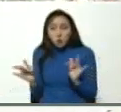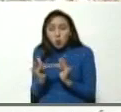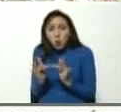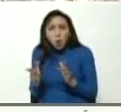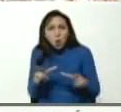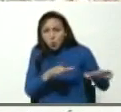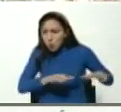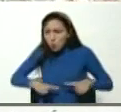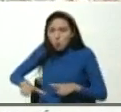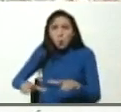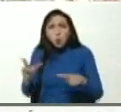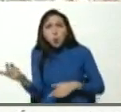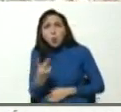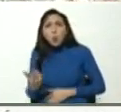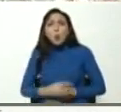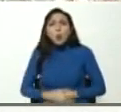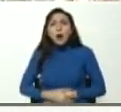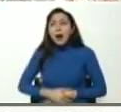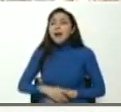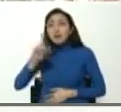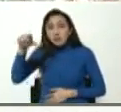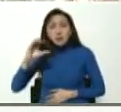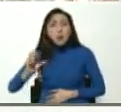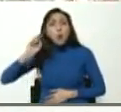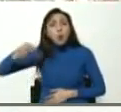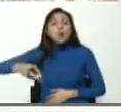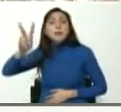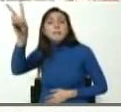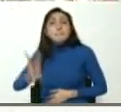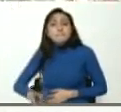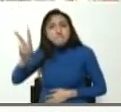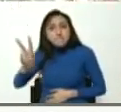hasta los barrios de coche y del valle